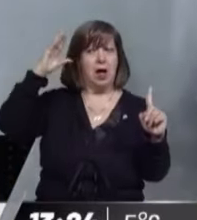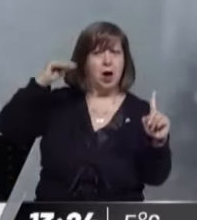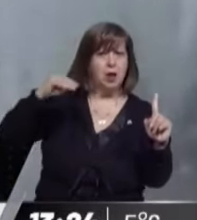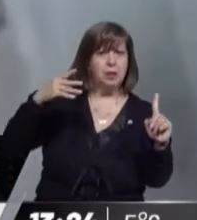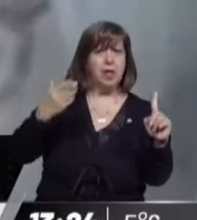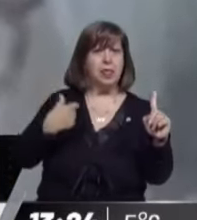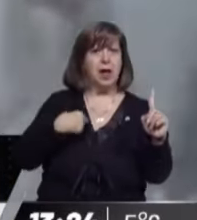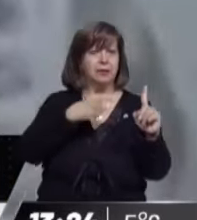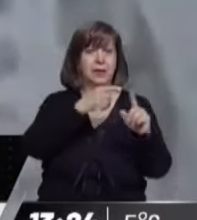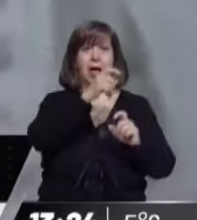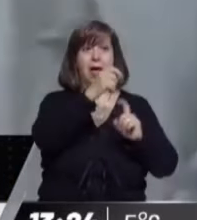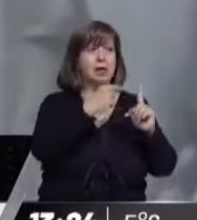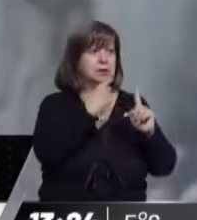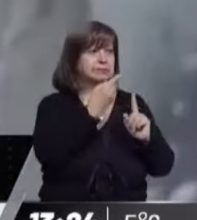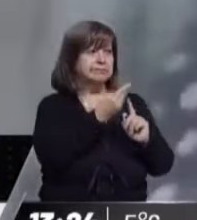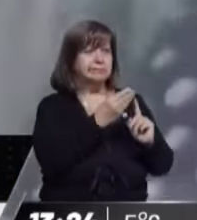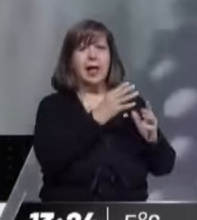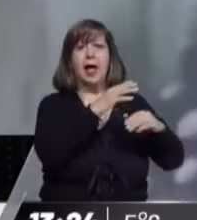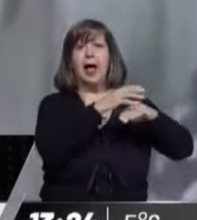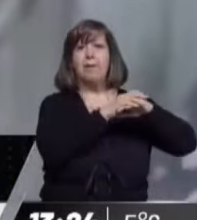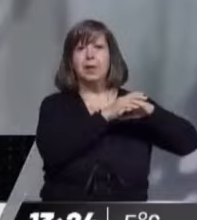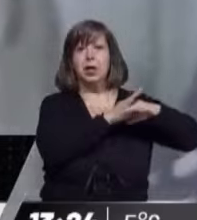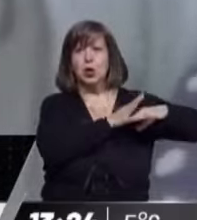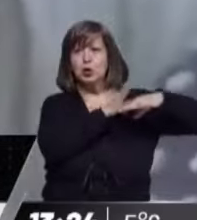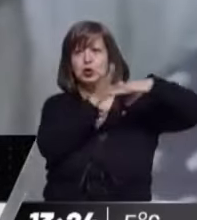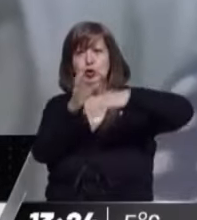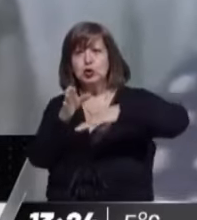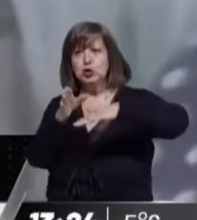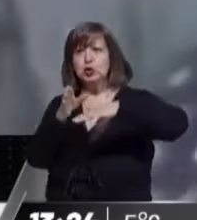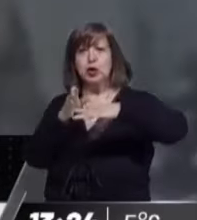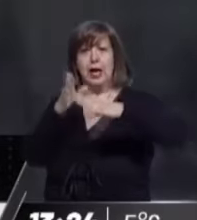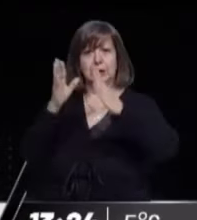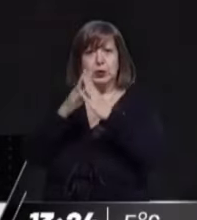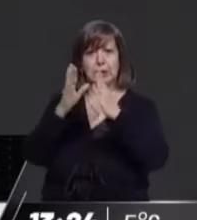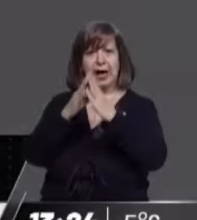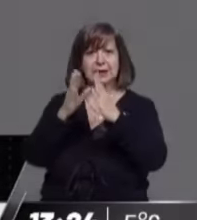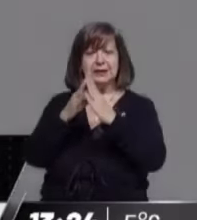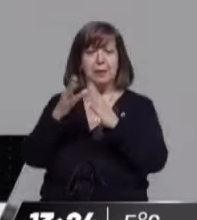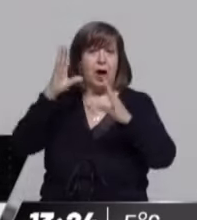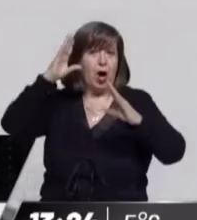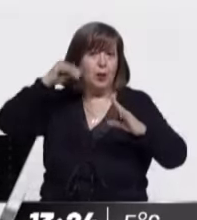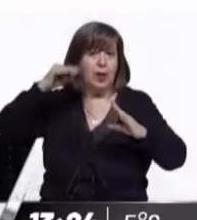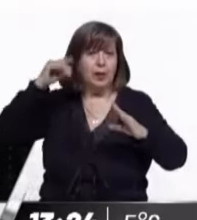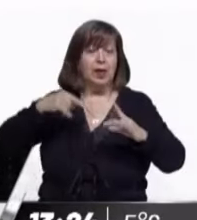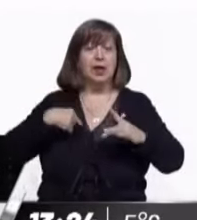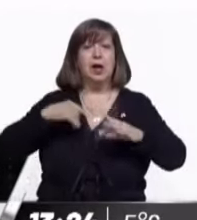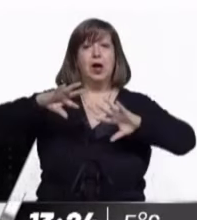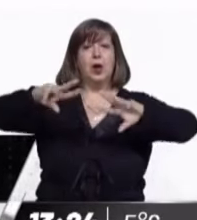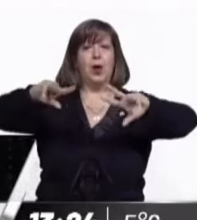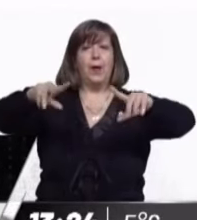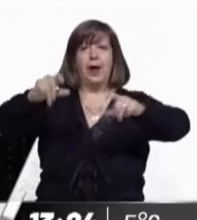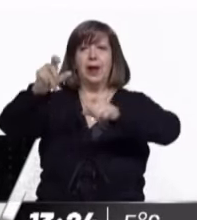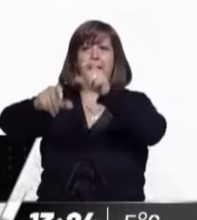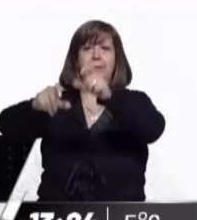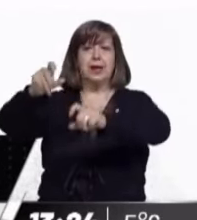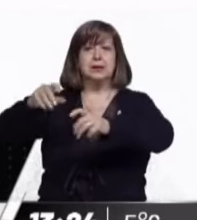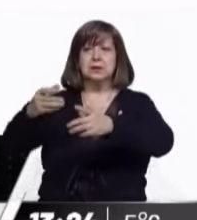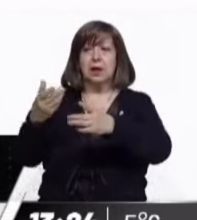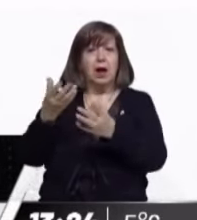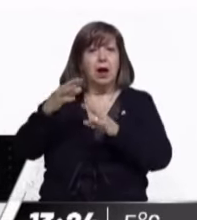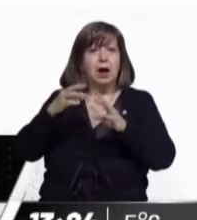metían en la casa y habían empezado a desaparecer ciertos objetos Antonio gasalla era un gran coleccionista de